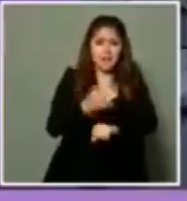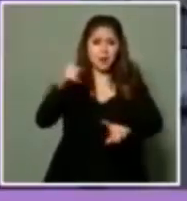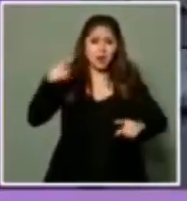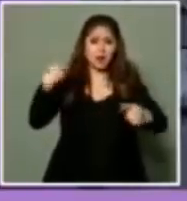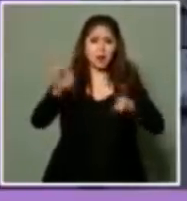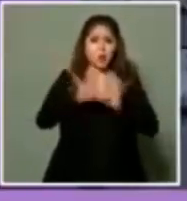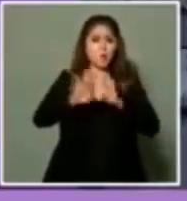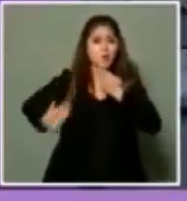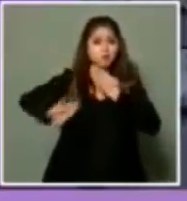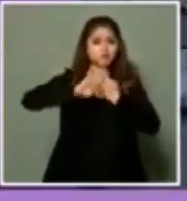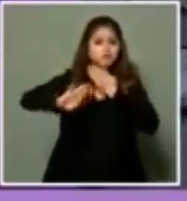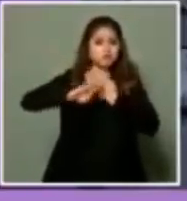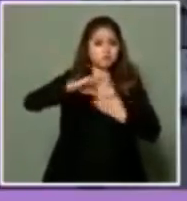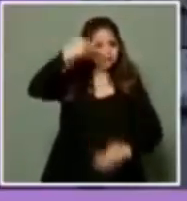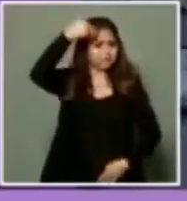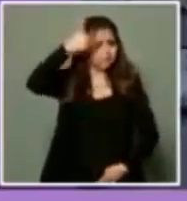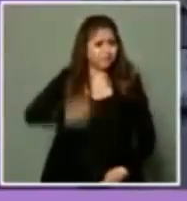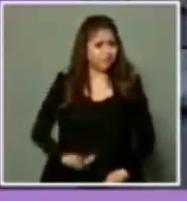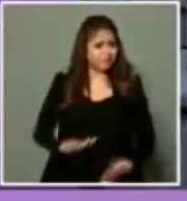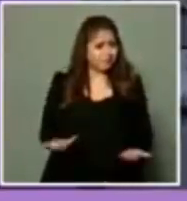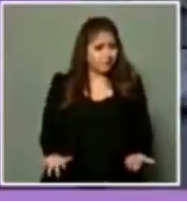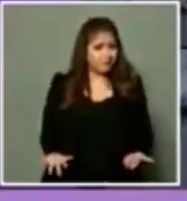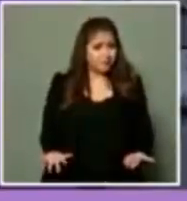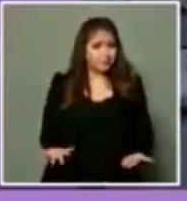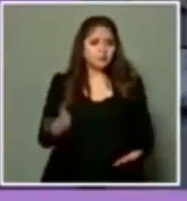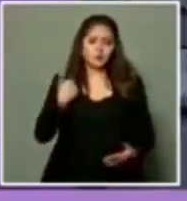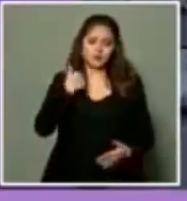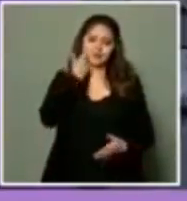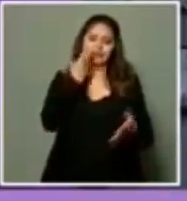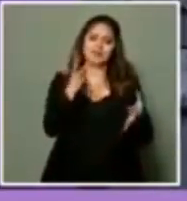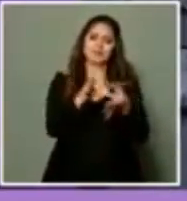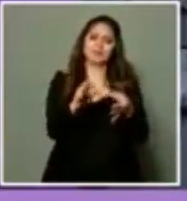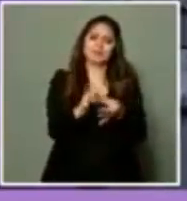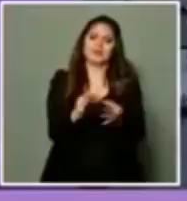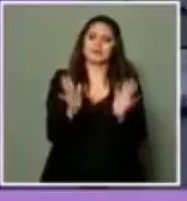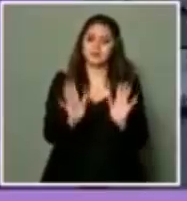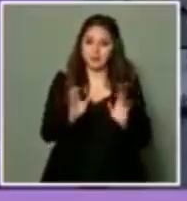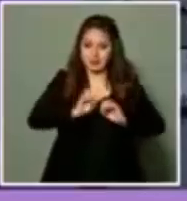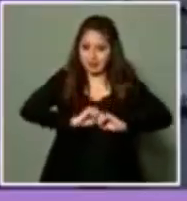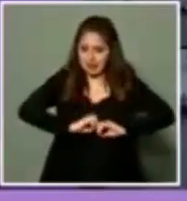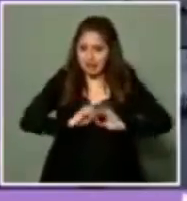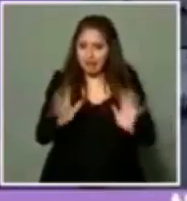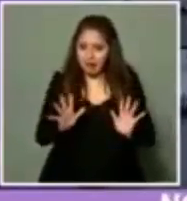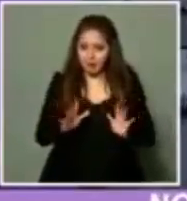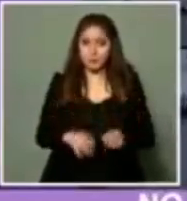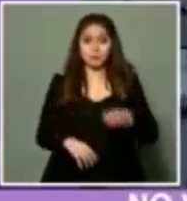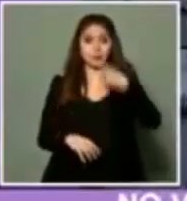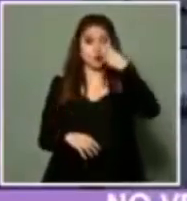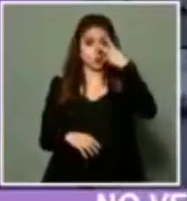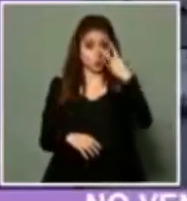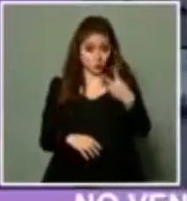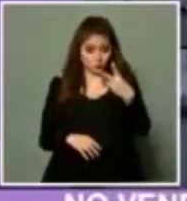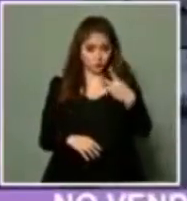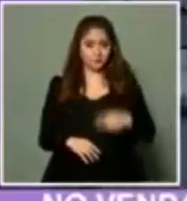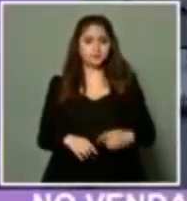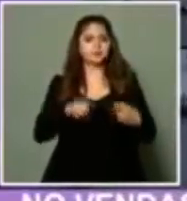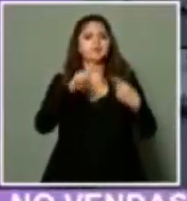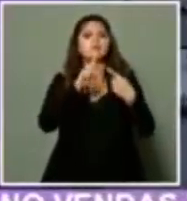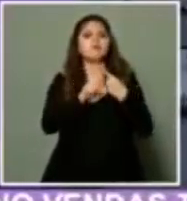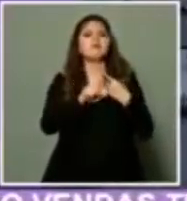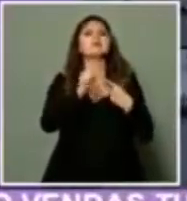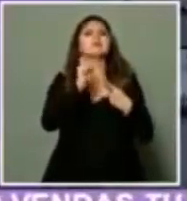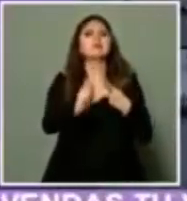persona. Yo les quiero decir por qué. Hay dos razones. La primera es porque